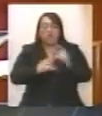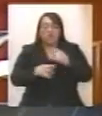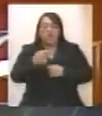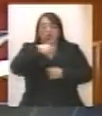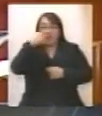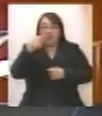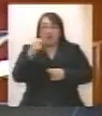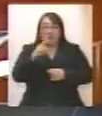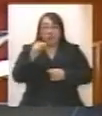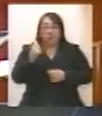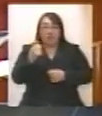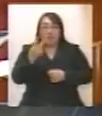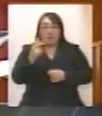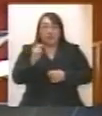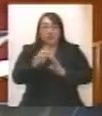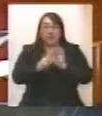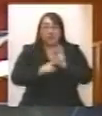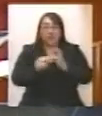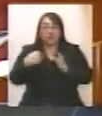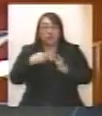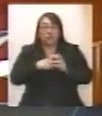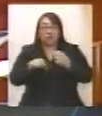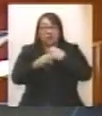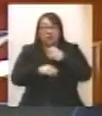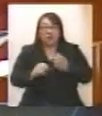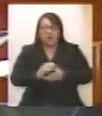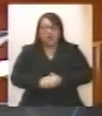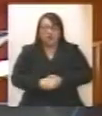de drogas a 20 regiones de nuestro país.